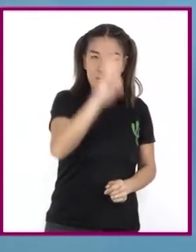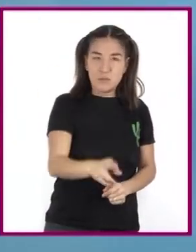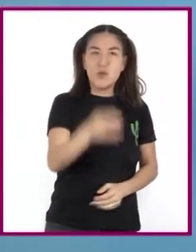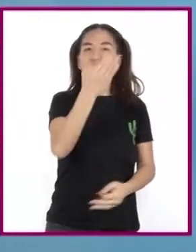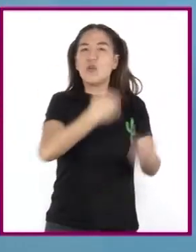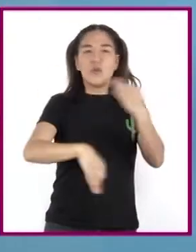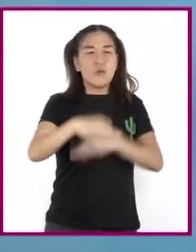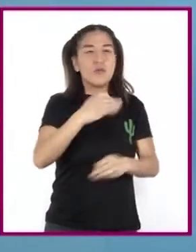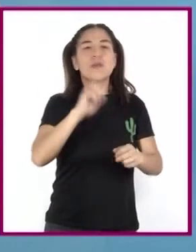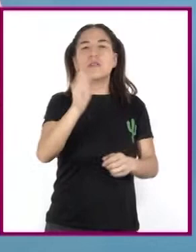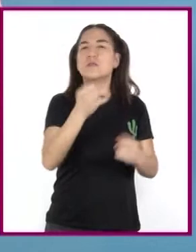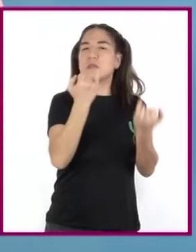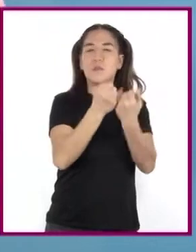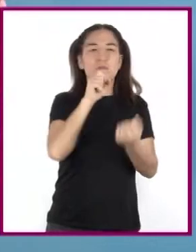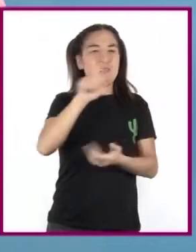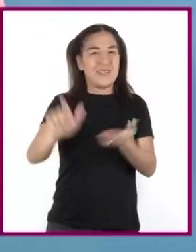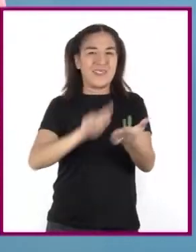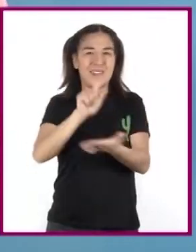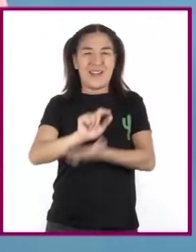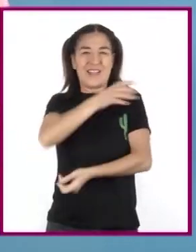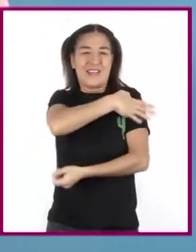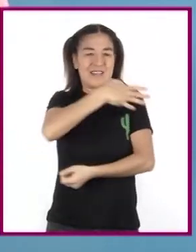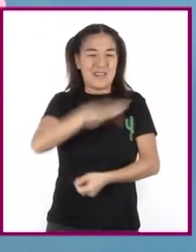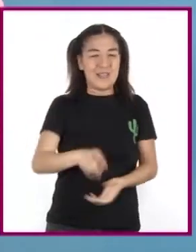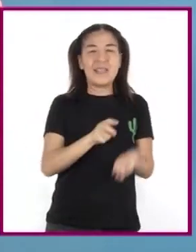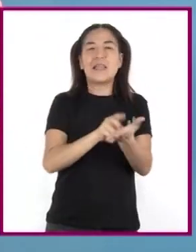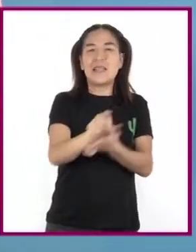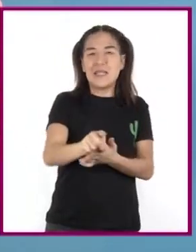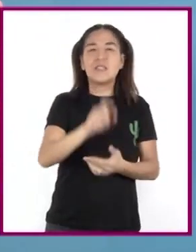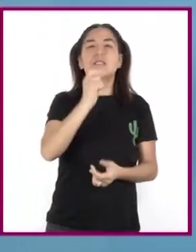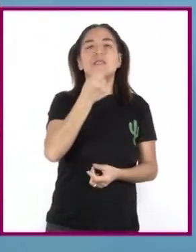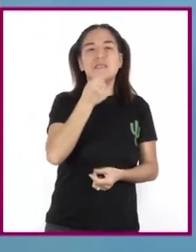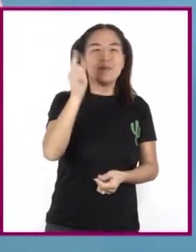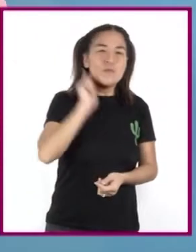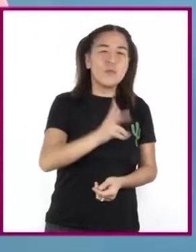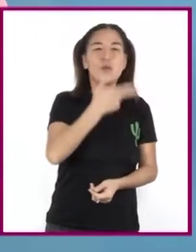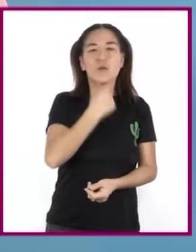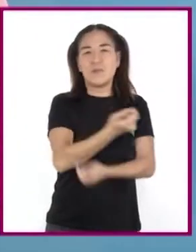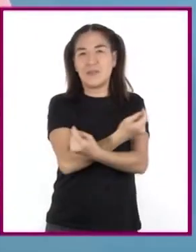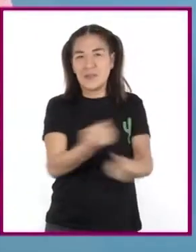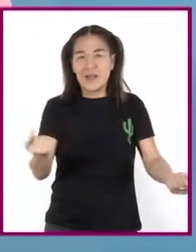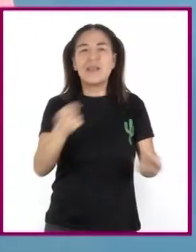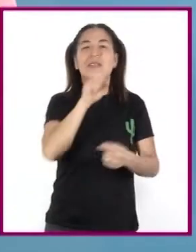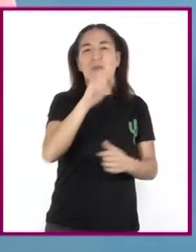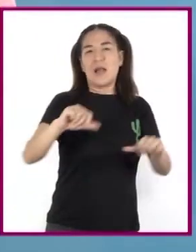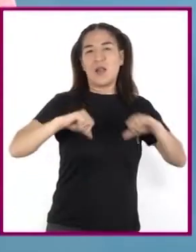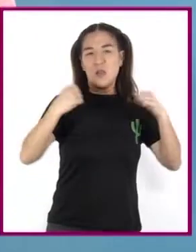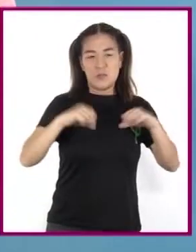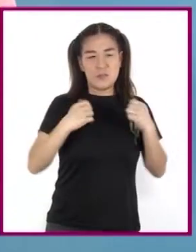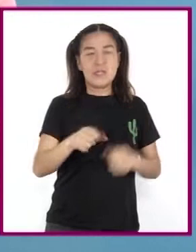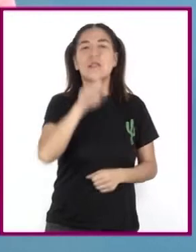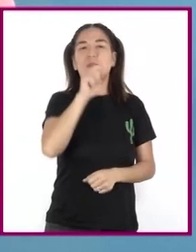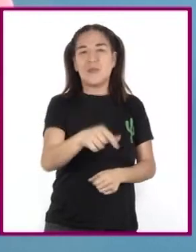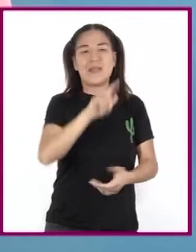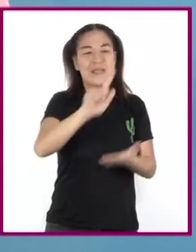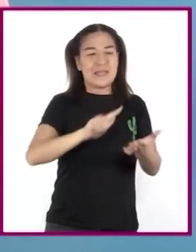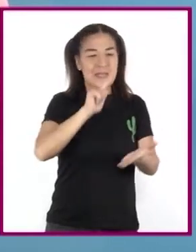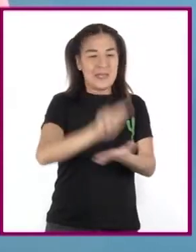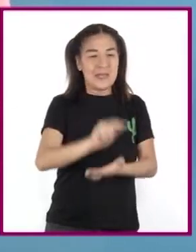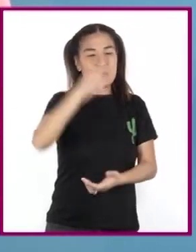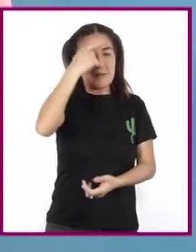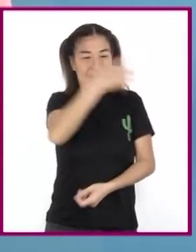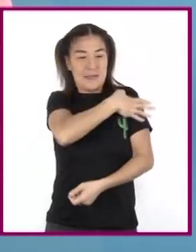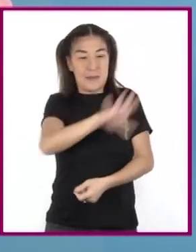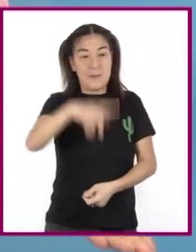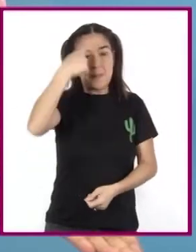leyes, como la Ley General de los Derechos de Niñas, Niños y Adolescentes y la Ley General de Acceso de las Mujeres a una